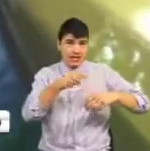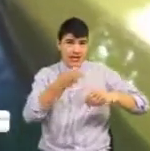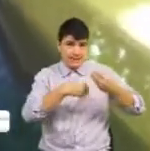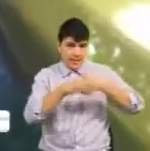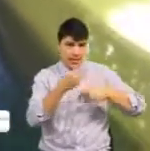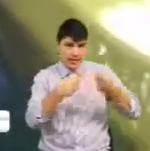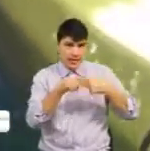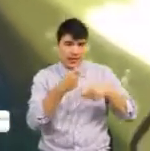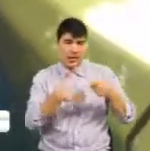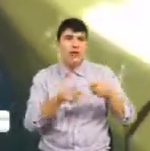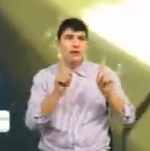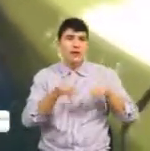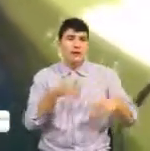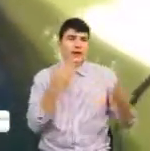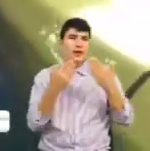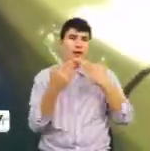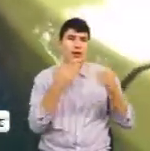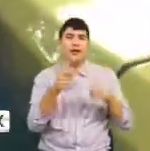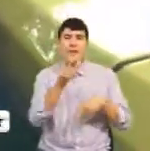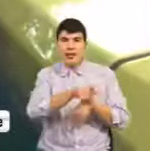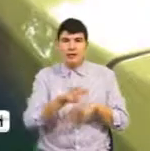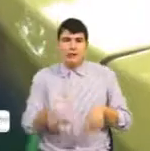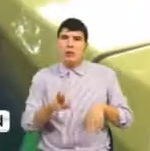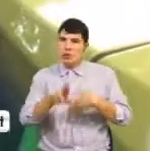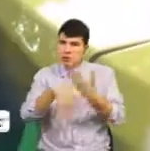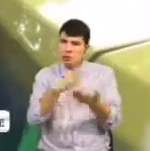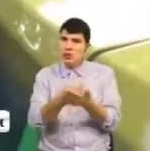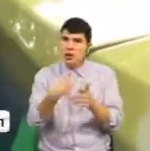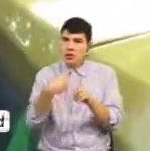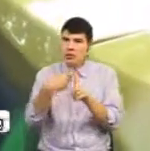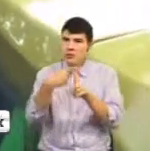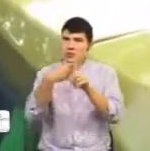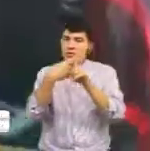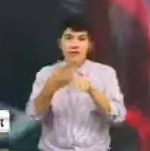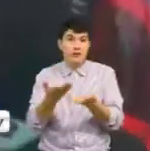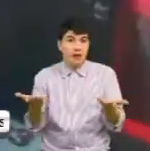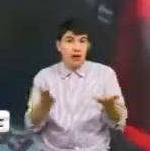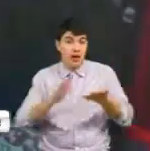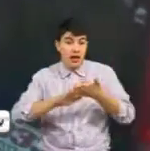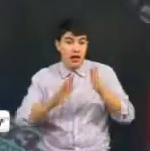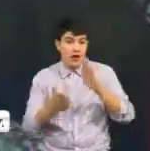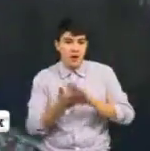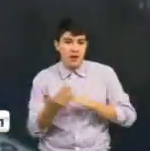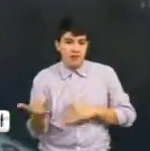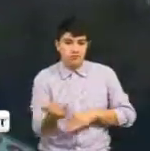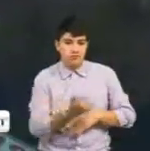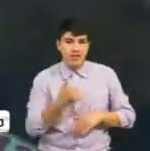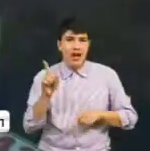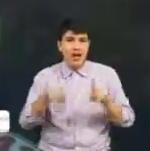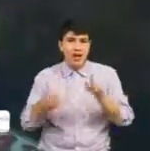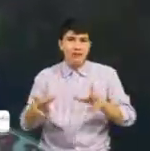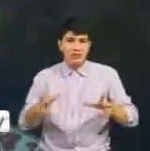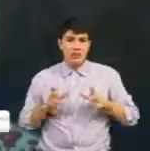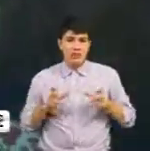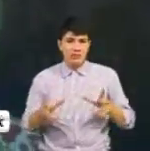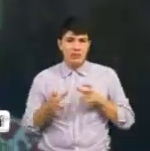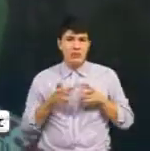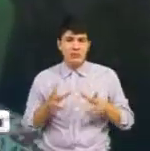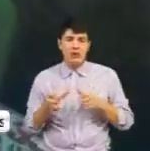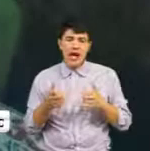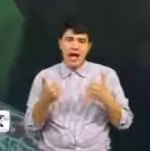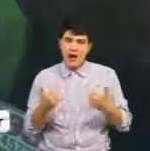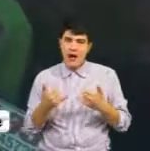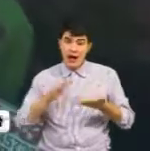sector agrícola del departamento, arrojando resultados positivos, donde la comunidad que viene siendo víctima de este flagelo de la extorsión